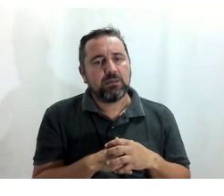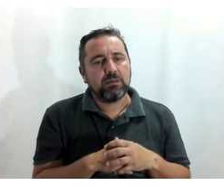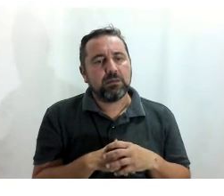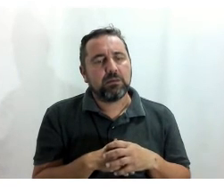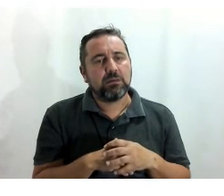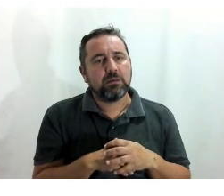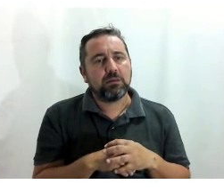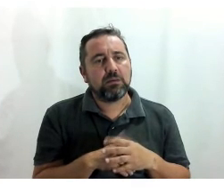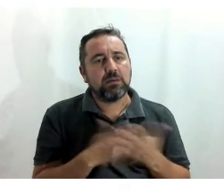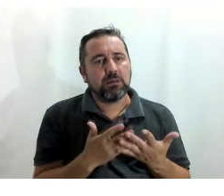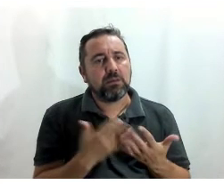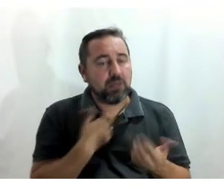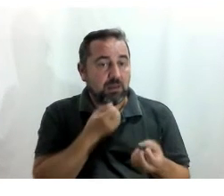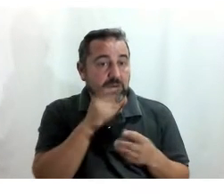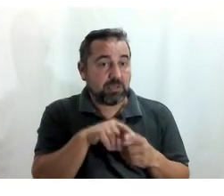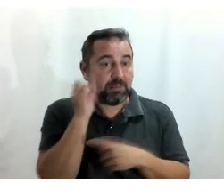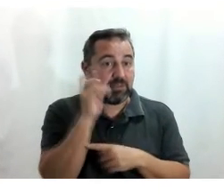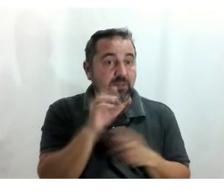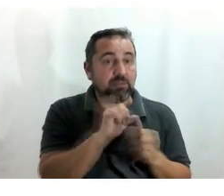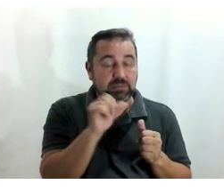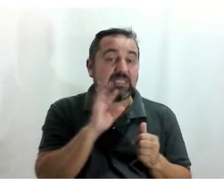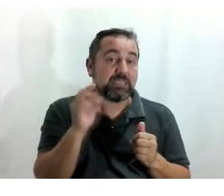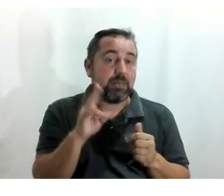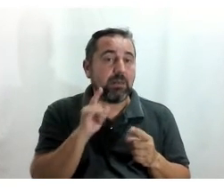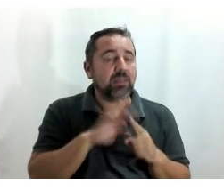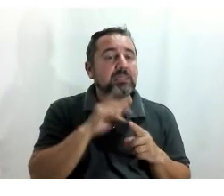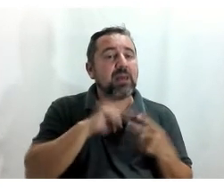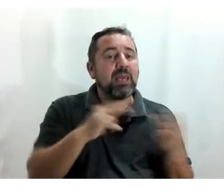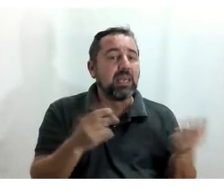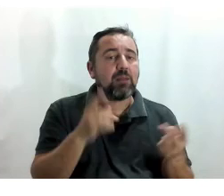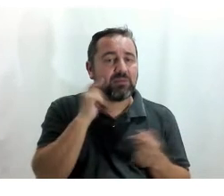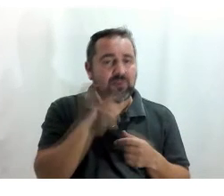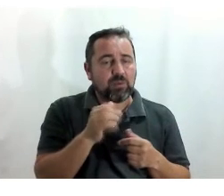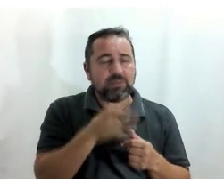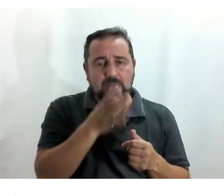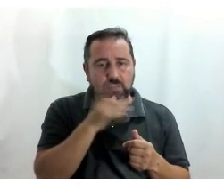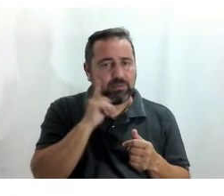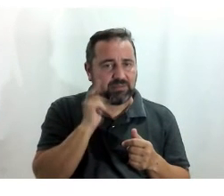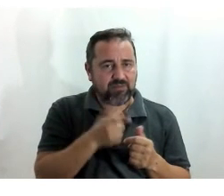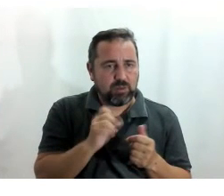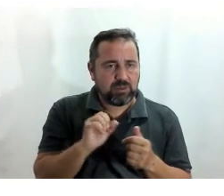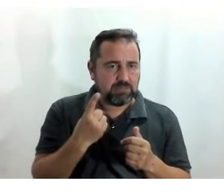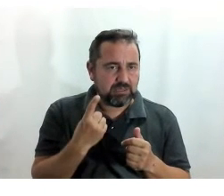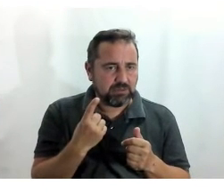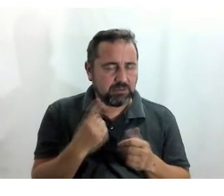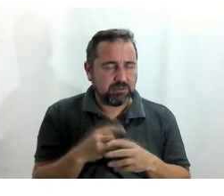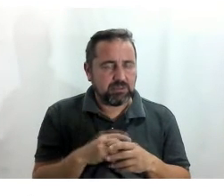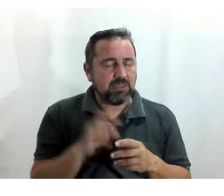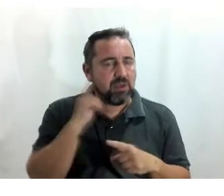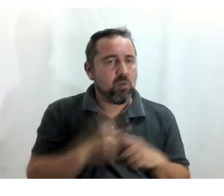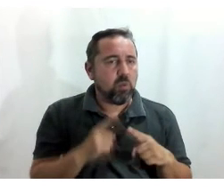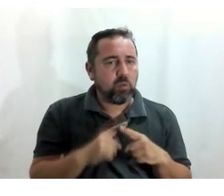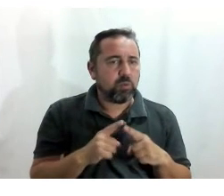Como se ha comentado a lo largo de la presentación, SIBIA, un gen muy frecuente, una de las causas más frecuentes de